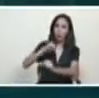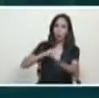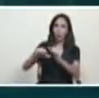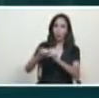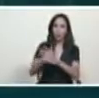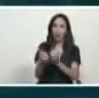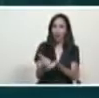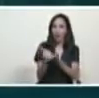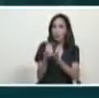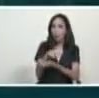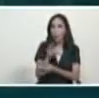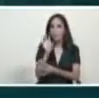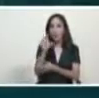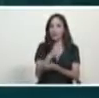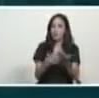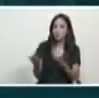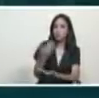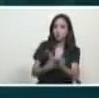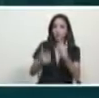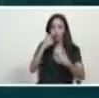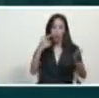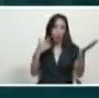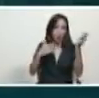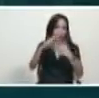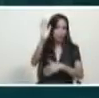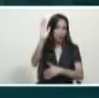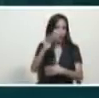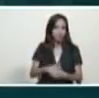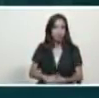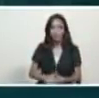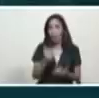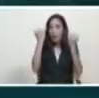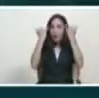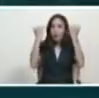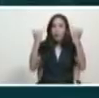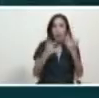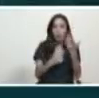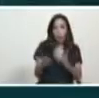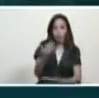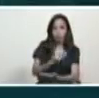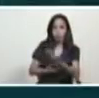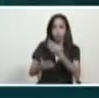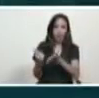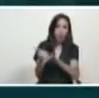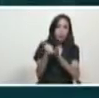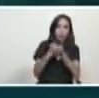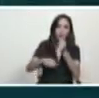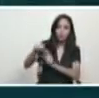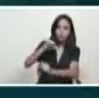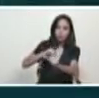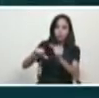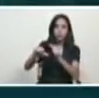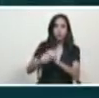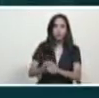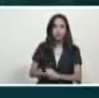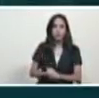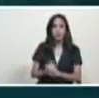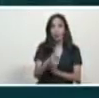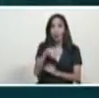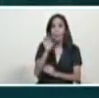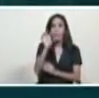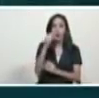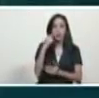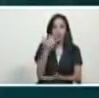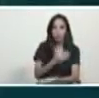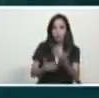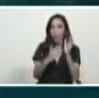todo nuestro país y más allá. Es una estrategia de ganar-ganar. Gana el país con su